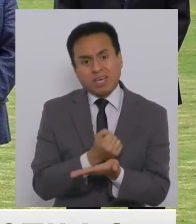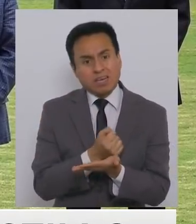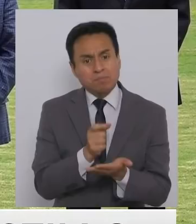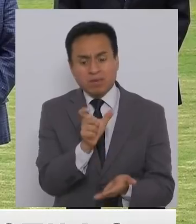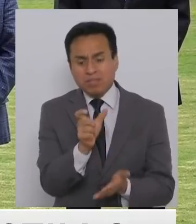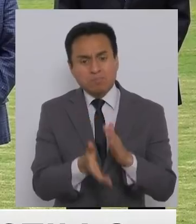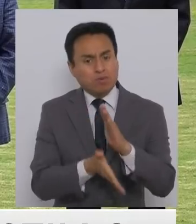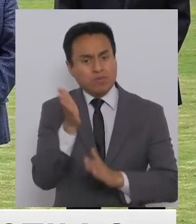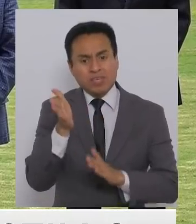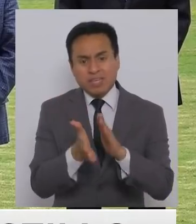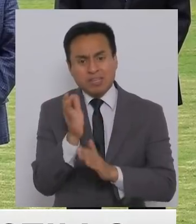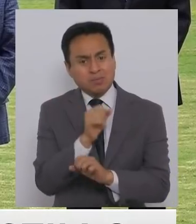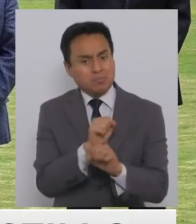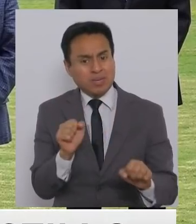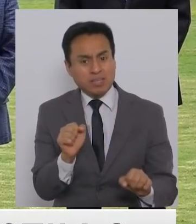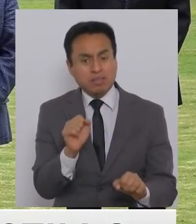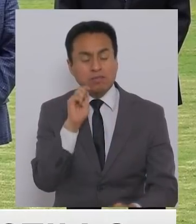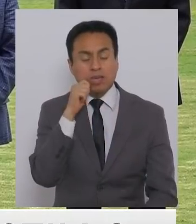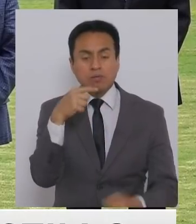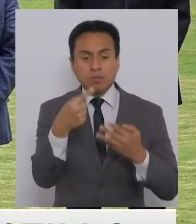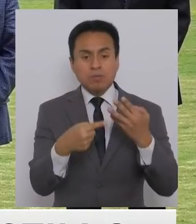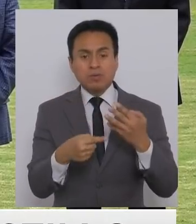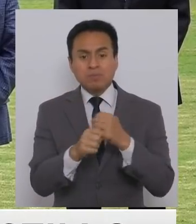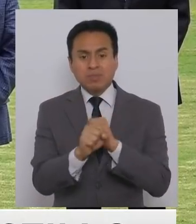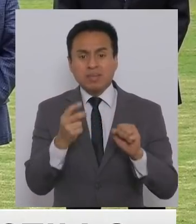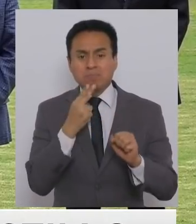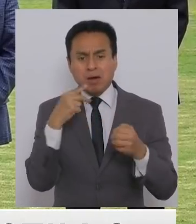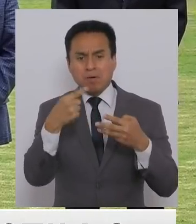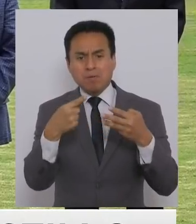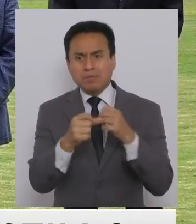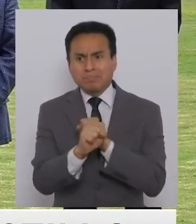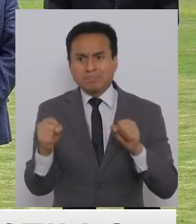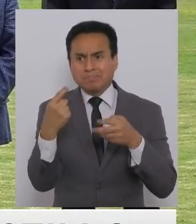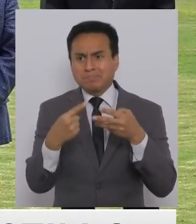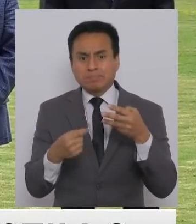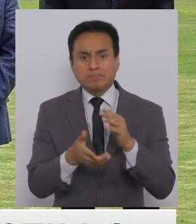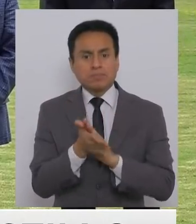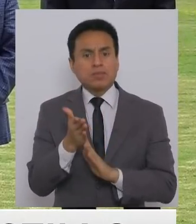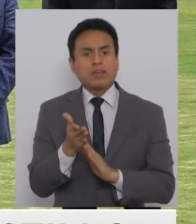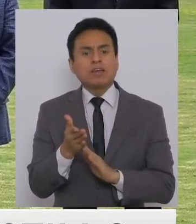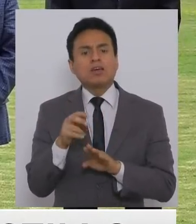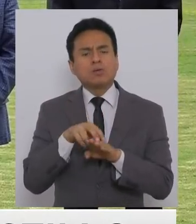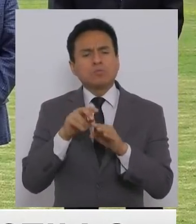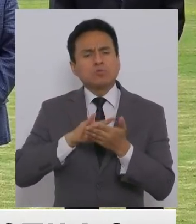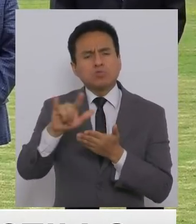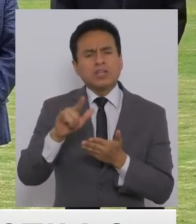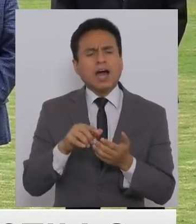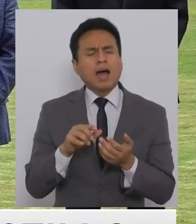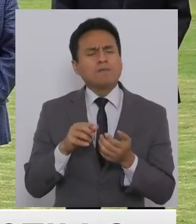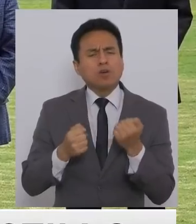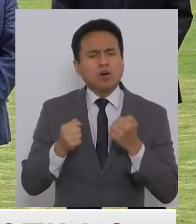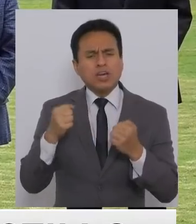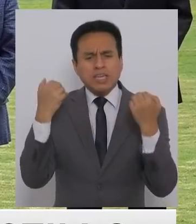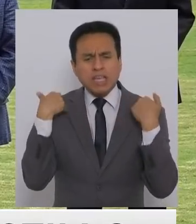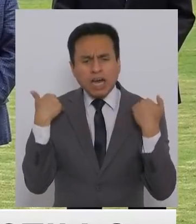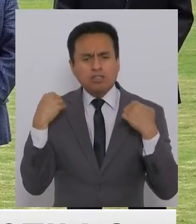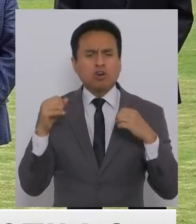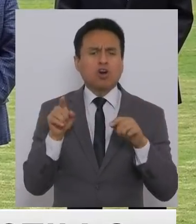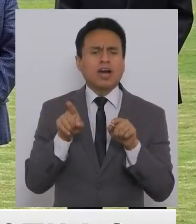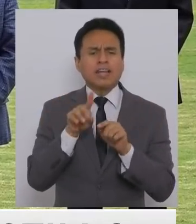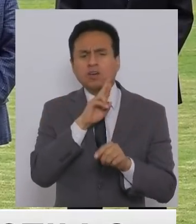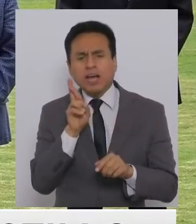movilidad. Y eso significa muchas restricciones en la vida, como no poder andar en buses, en aviones, no poder ir a gimnasios, restaurantes,